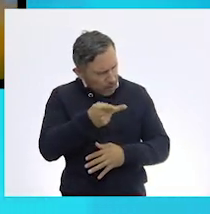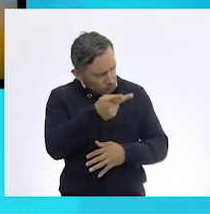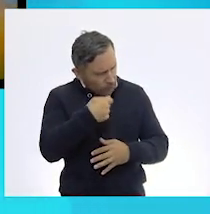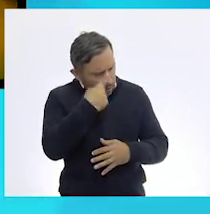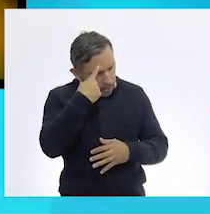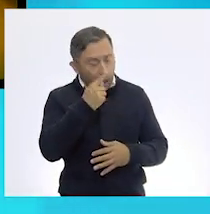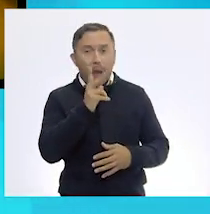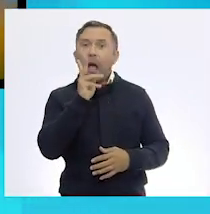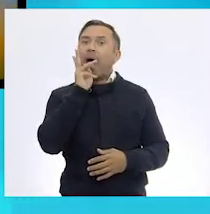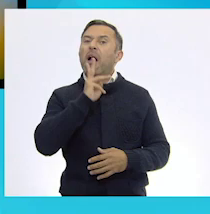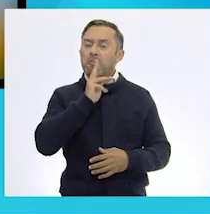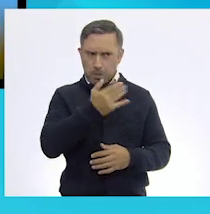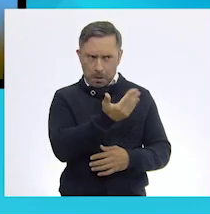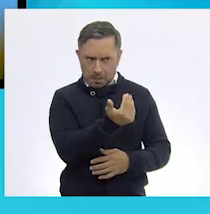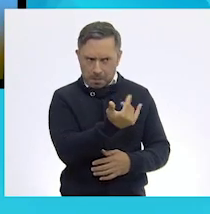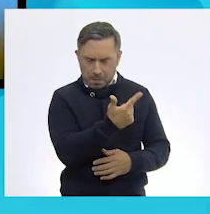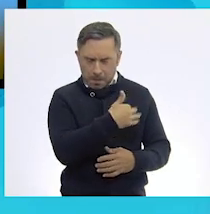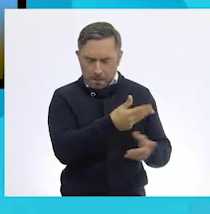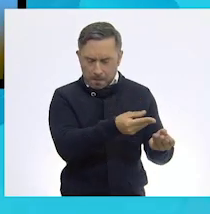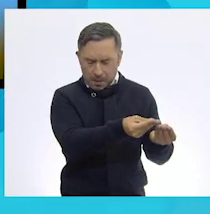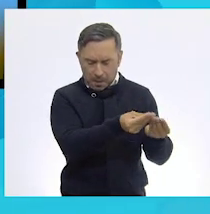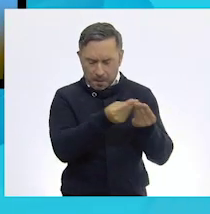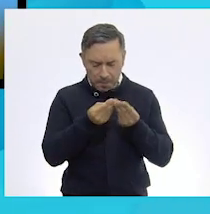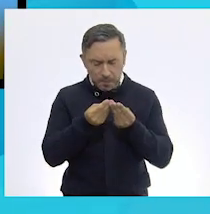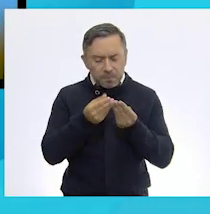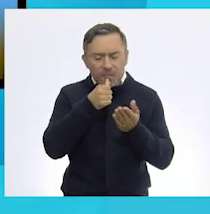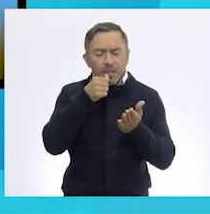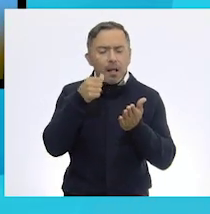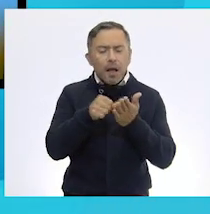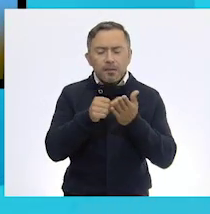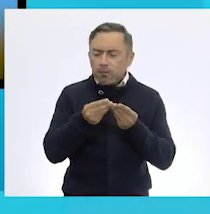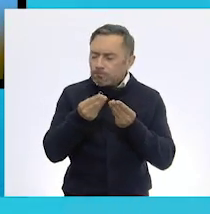bien. Esto lo dejo por acá. Y ahora la carta.